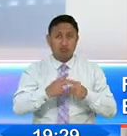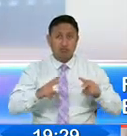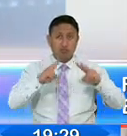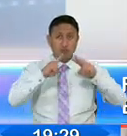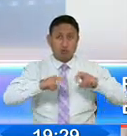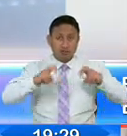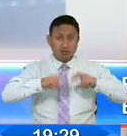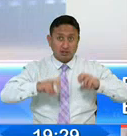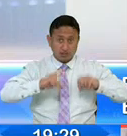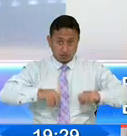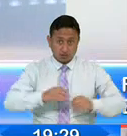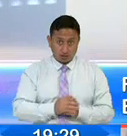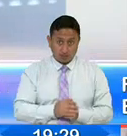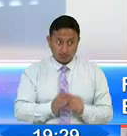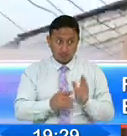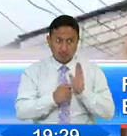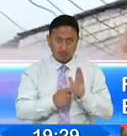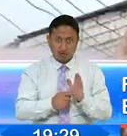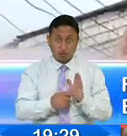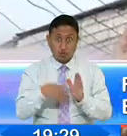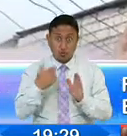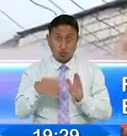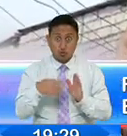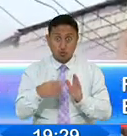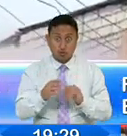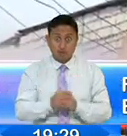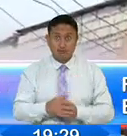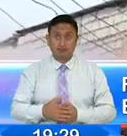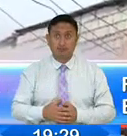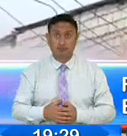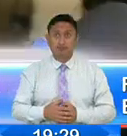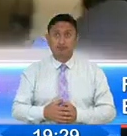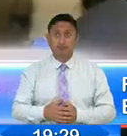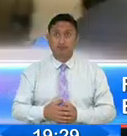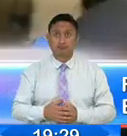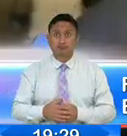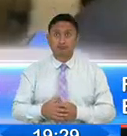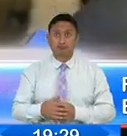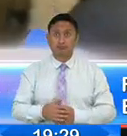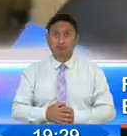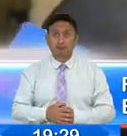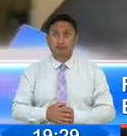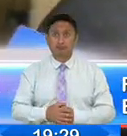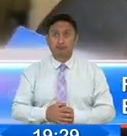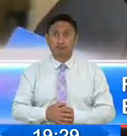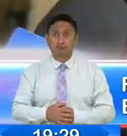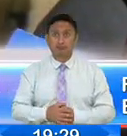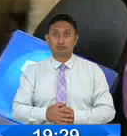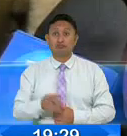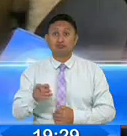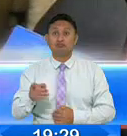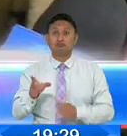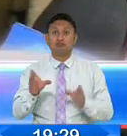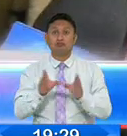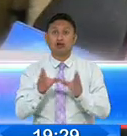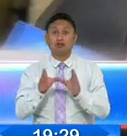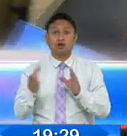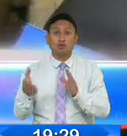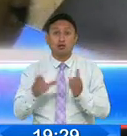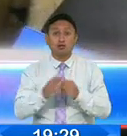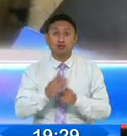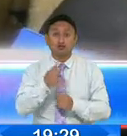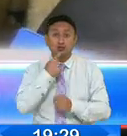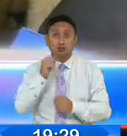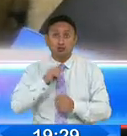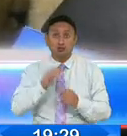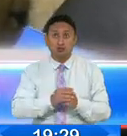como resultados algunas irregularidades. Hicieron hacer un certificado de defunción que decía infarto